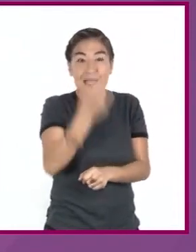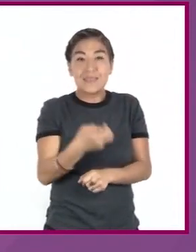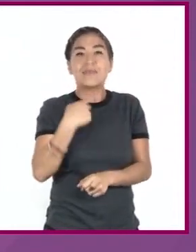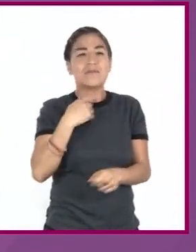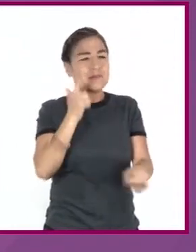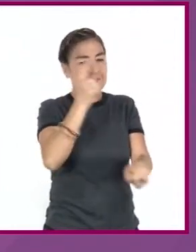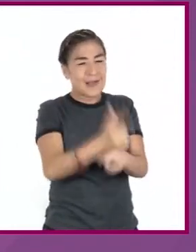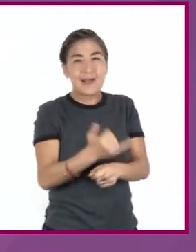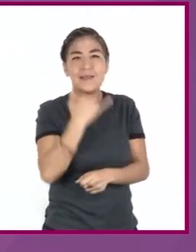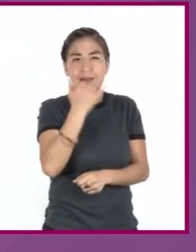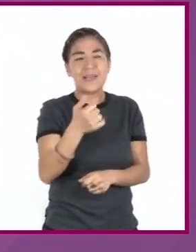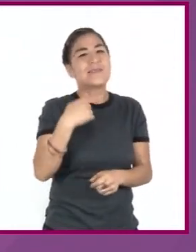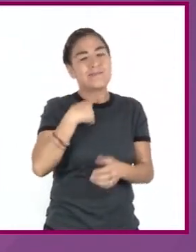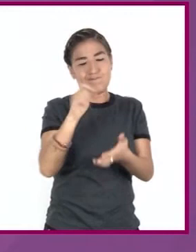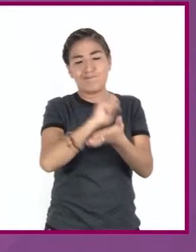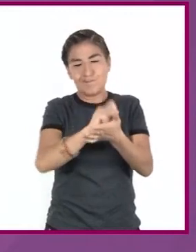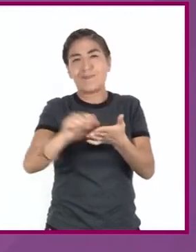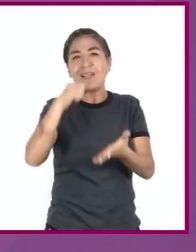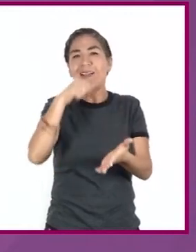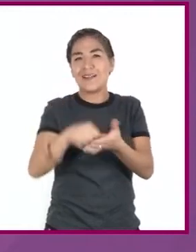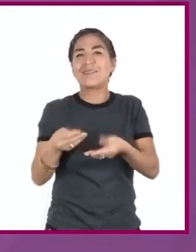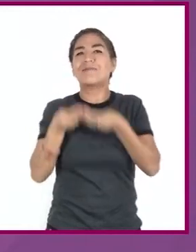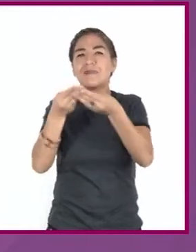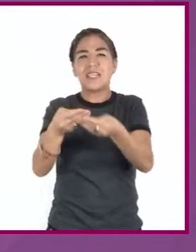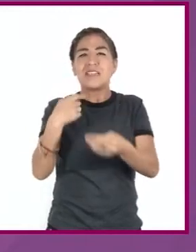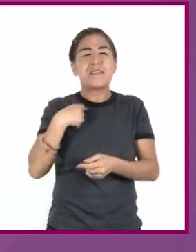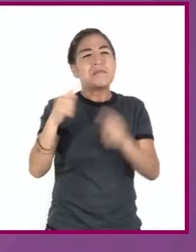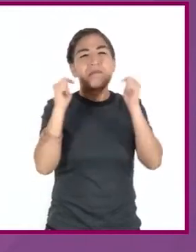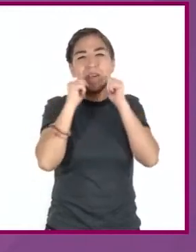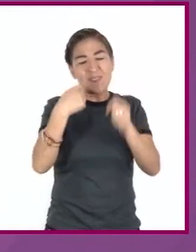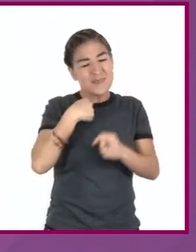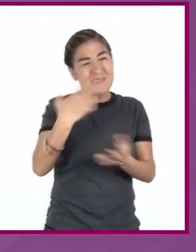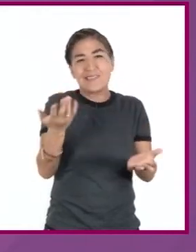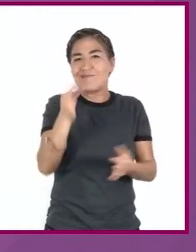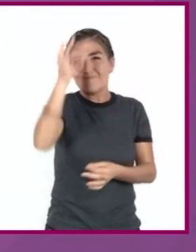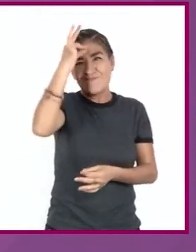le escribí una carta a Wollaston, quien no le dio importancia a mi torpeza.